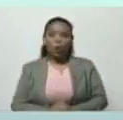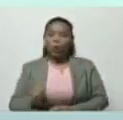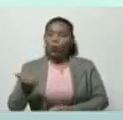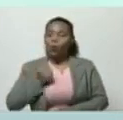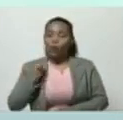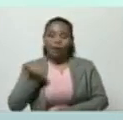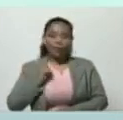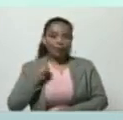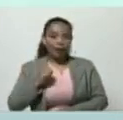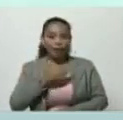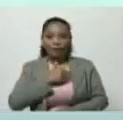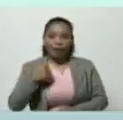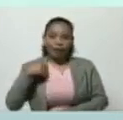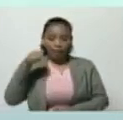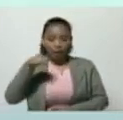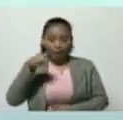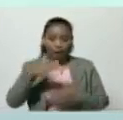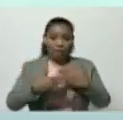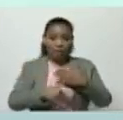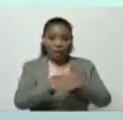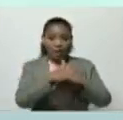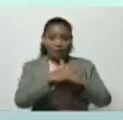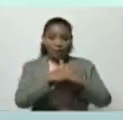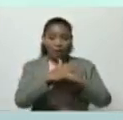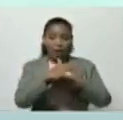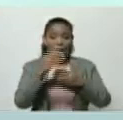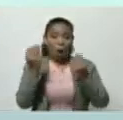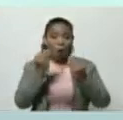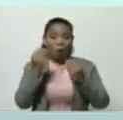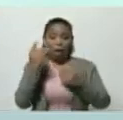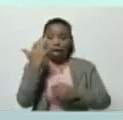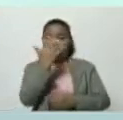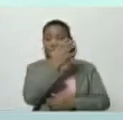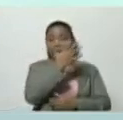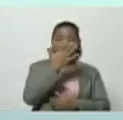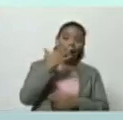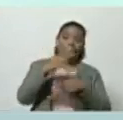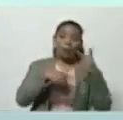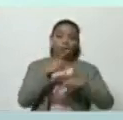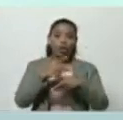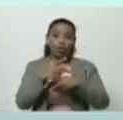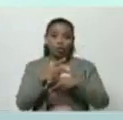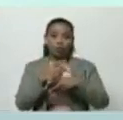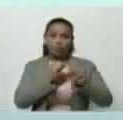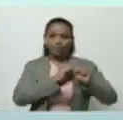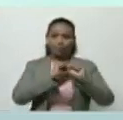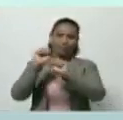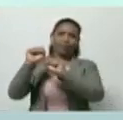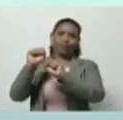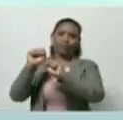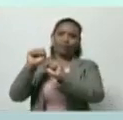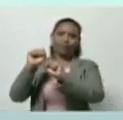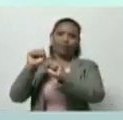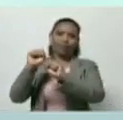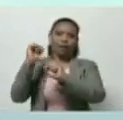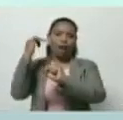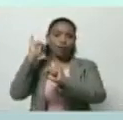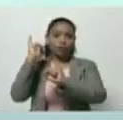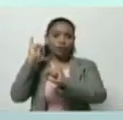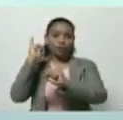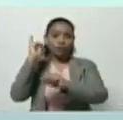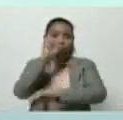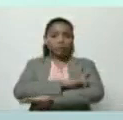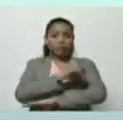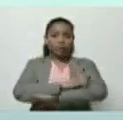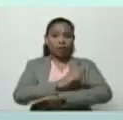cualquiera que quiera de aquí en adelante empañar este proceso, le cae. Moralmente le cae,